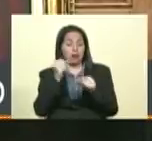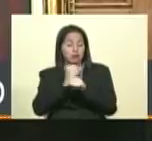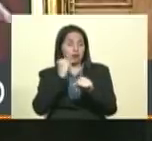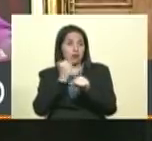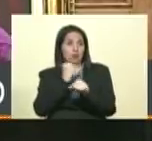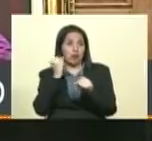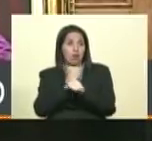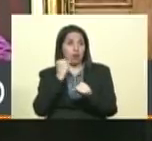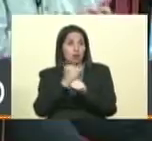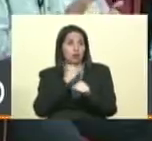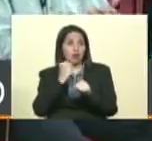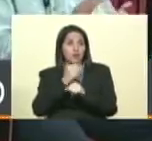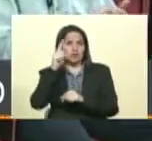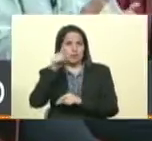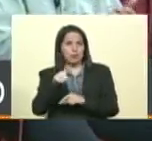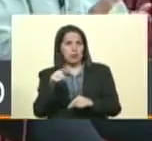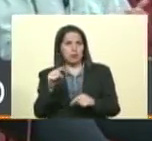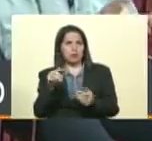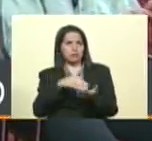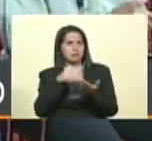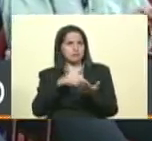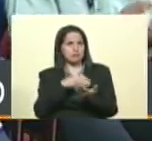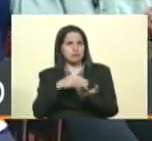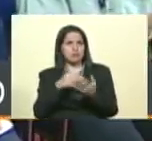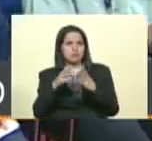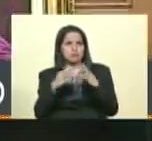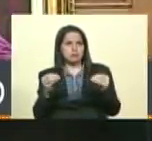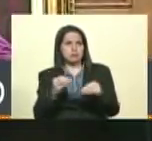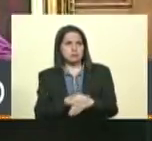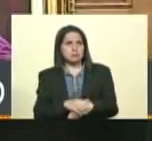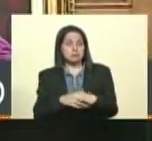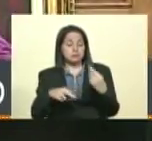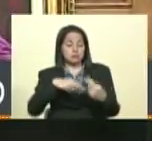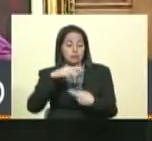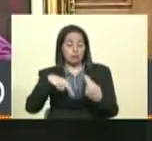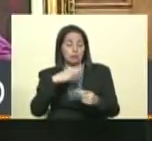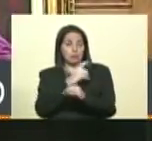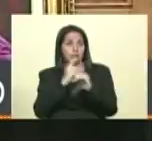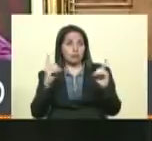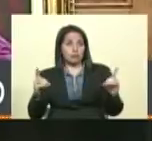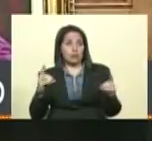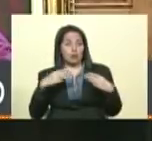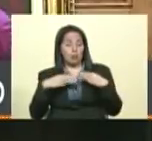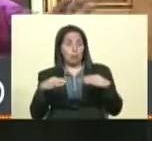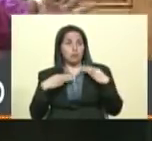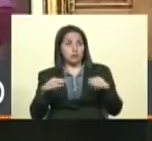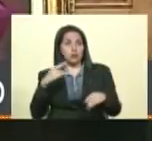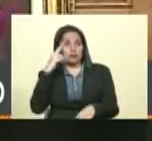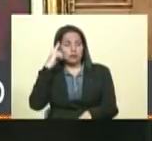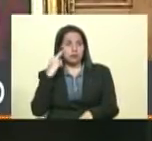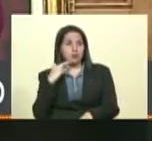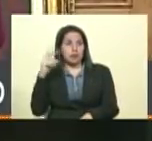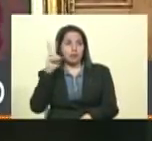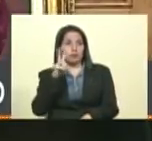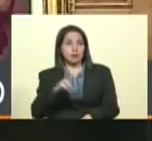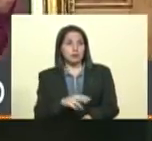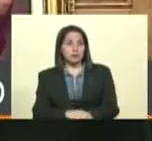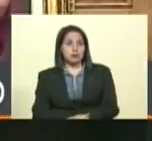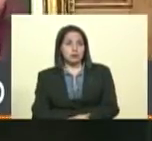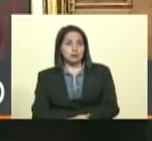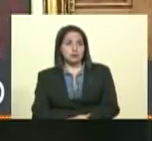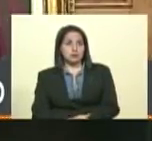trabajadores y obreros también. Esta es la República Democrática Popular y Bolivariana de Venezuela. Esta es la